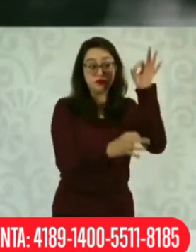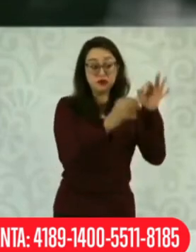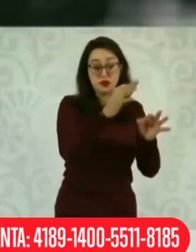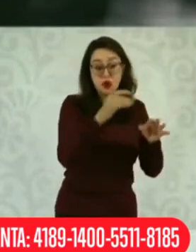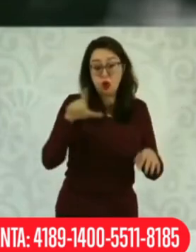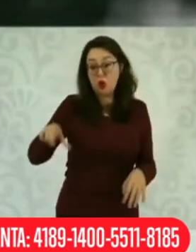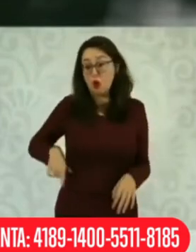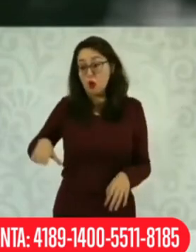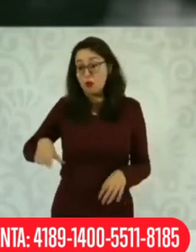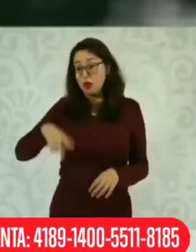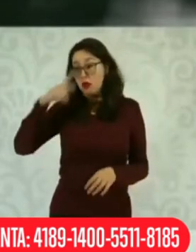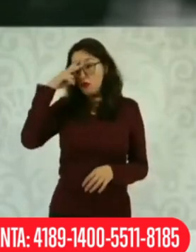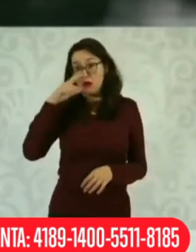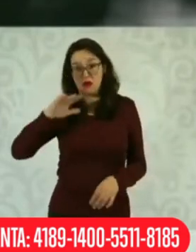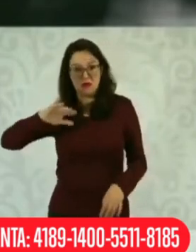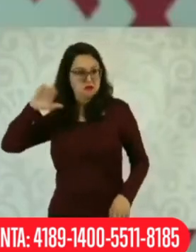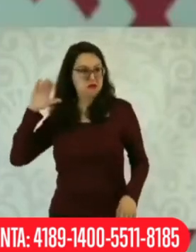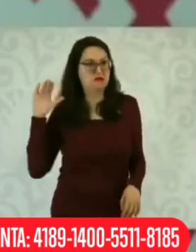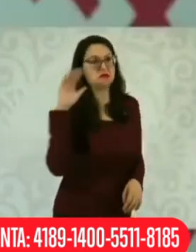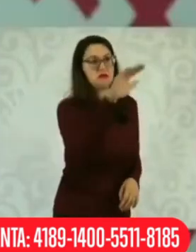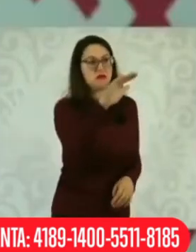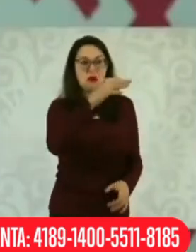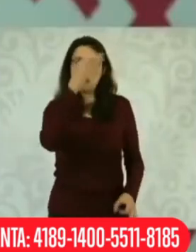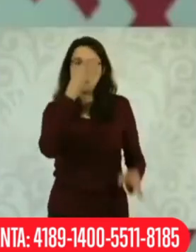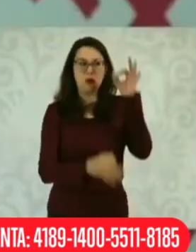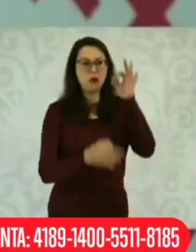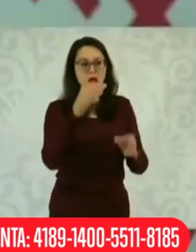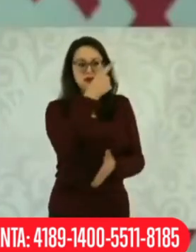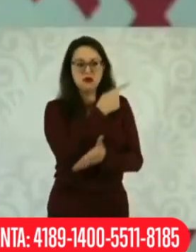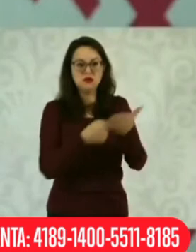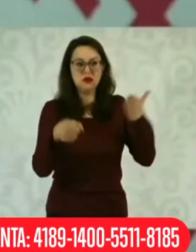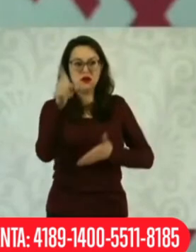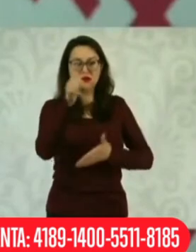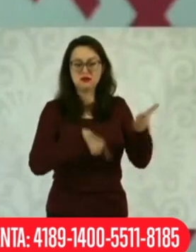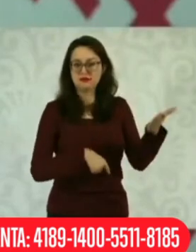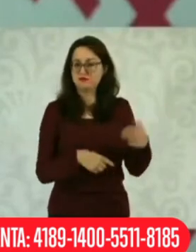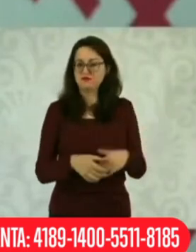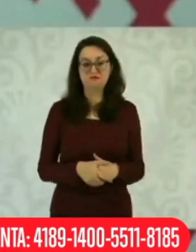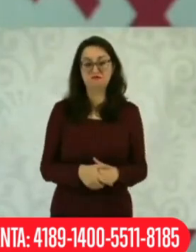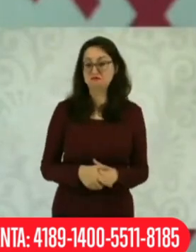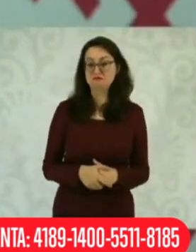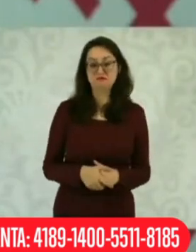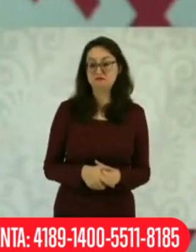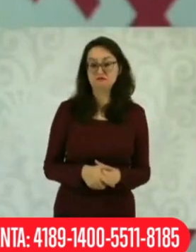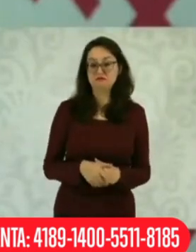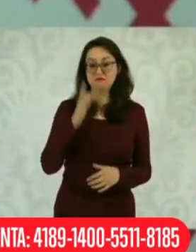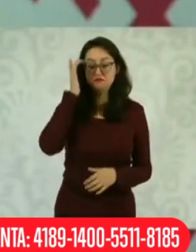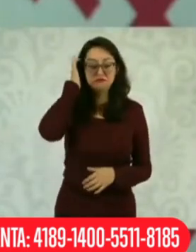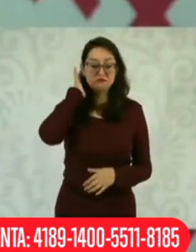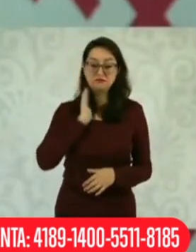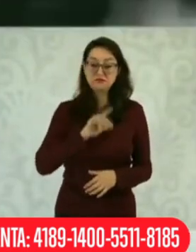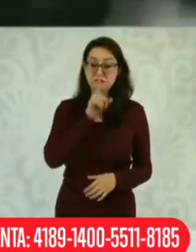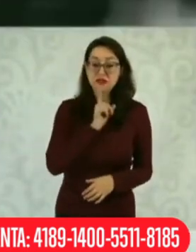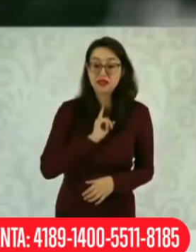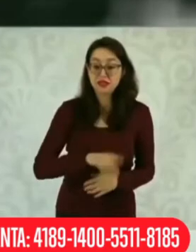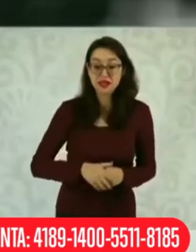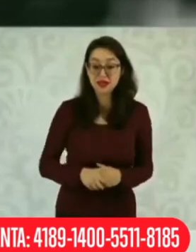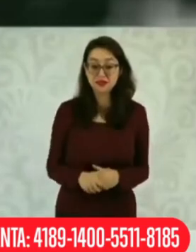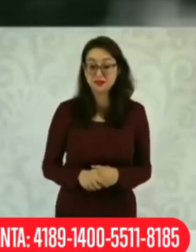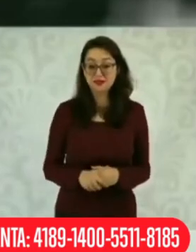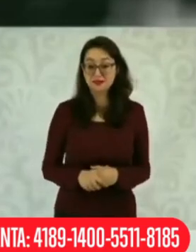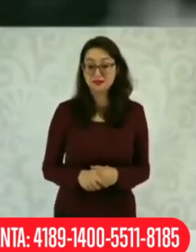cierto. No hay un solo documento, por lo menos nunca lo recibimos, y toda la documentación,